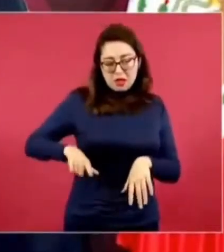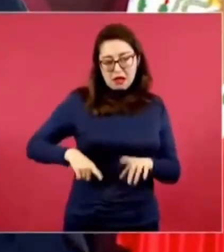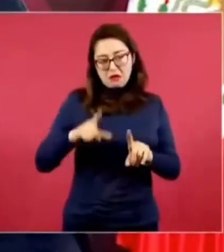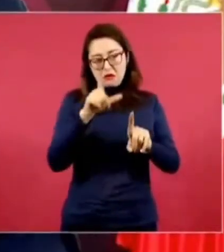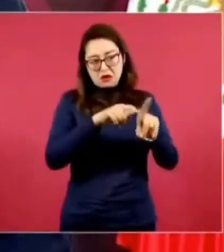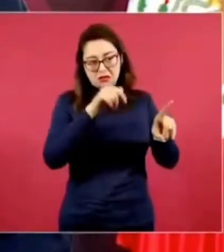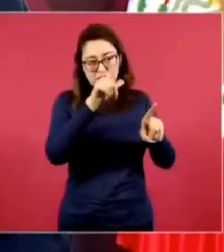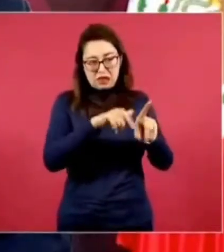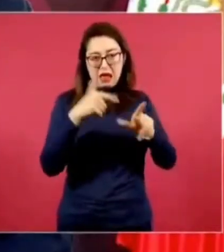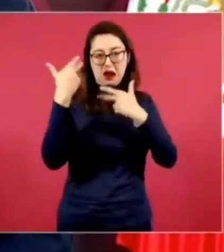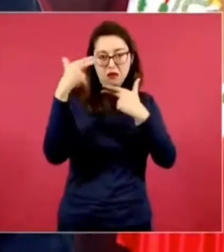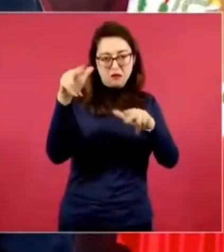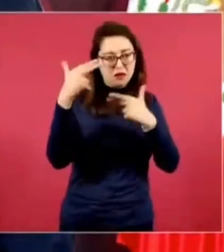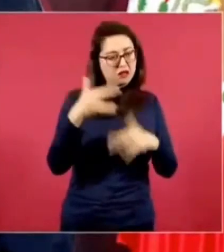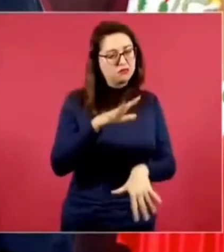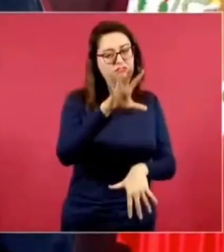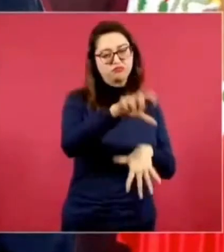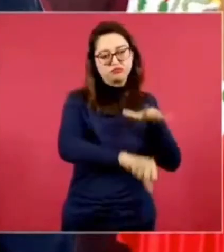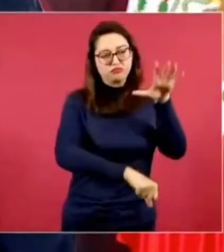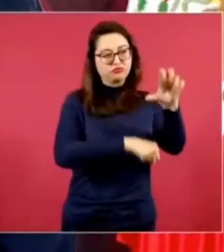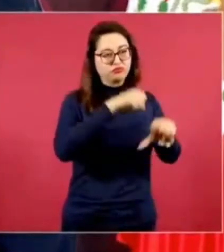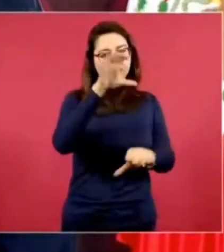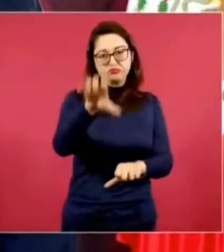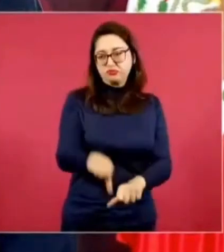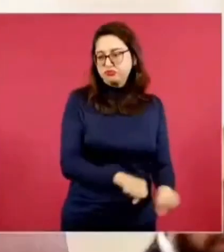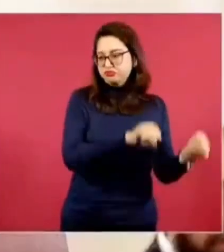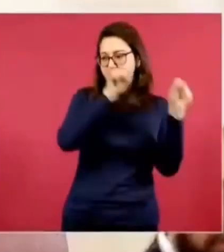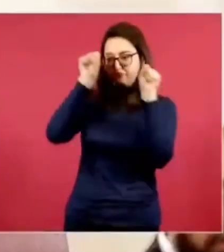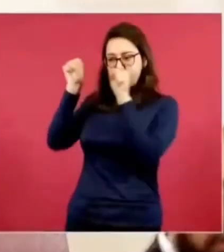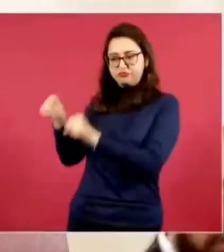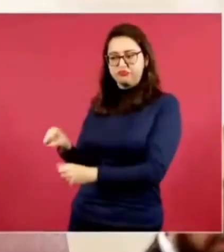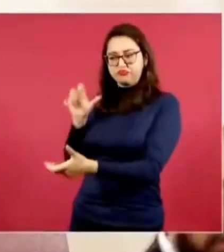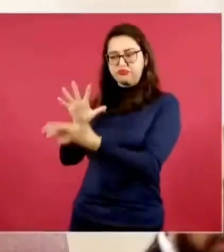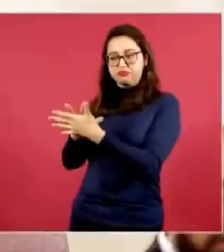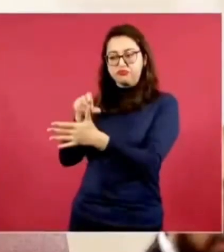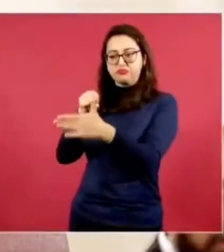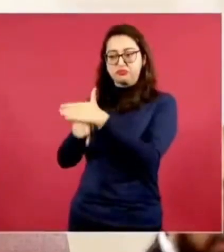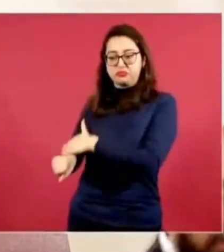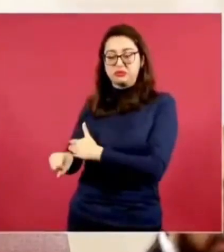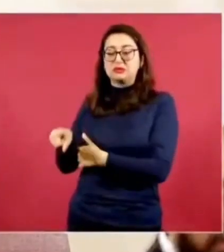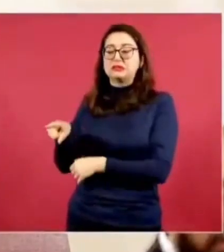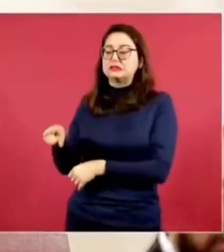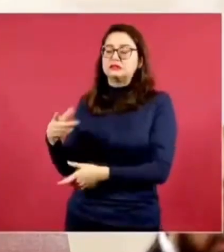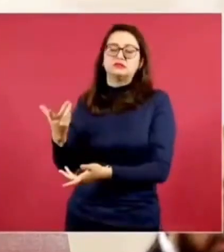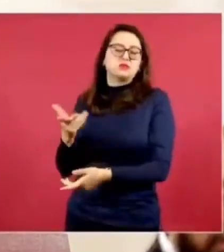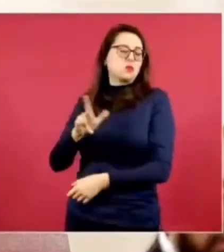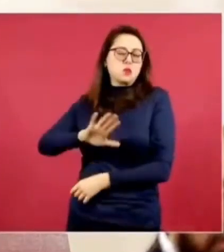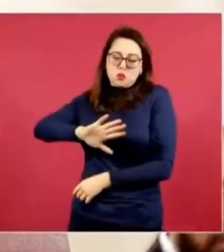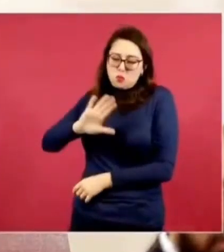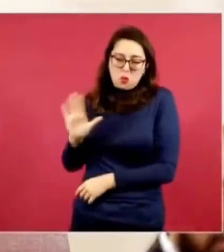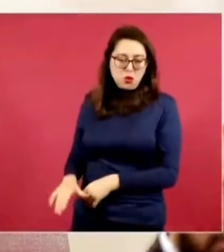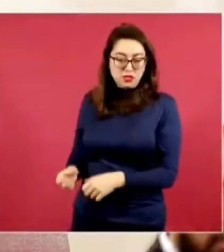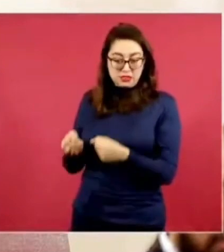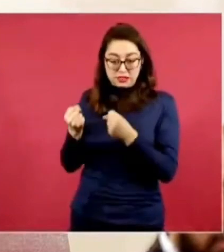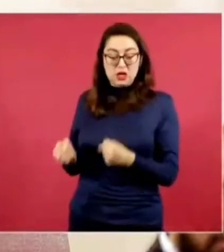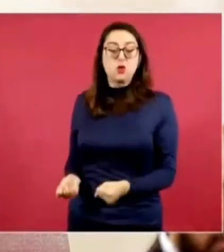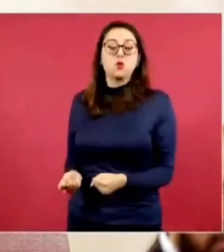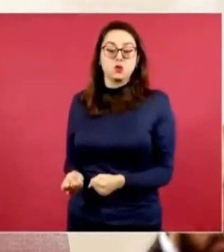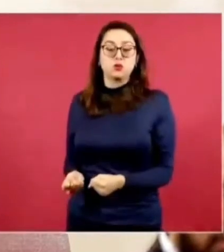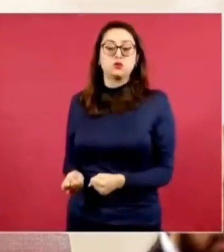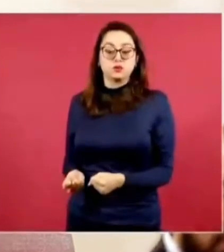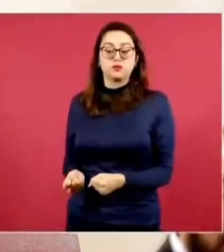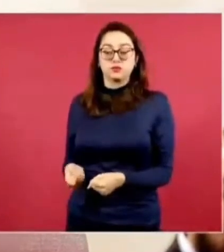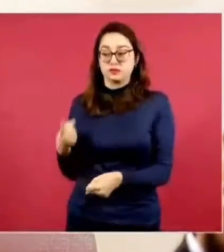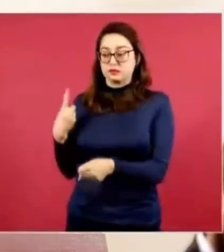opositores y era muy difícil salir de ahí por las enfermedades Y por